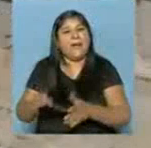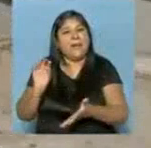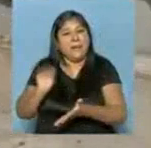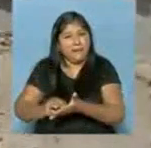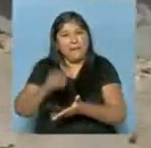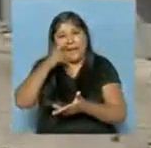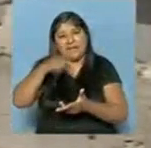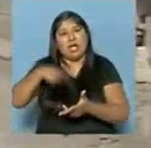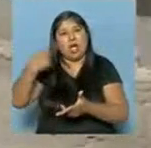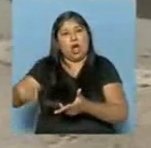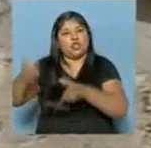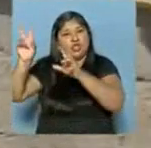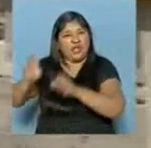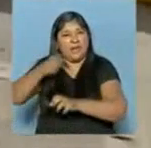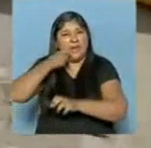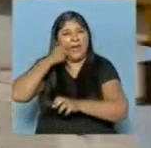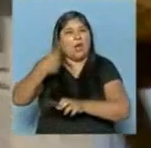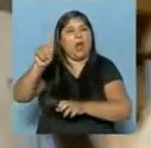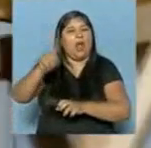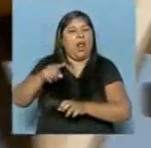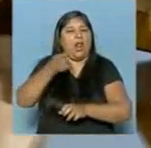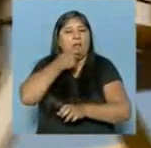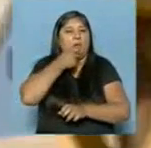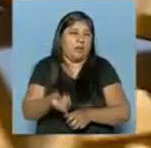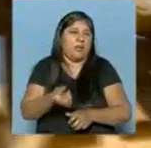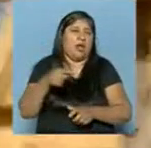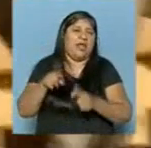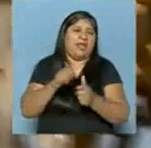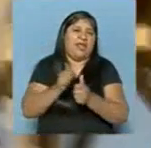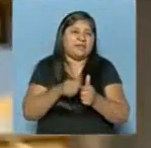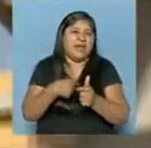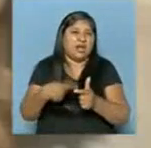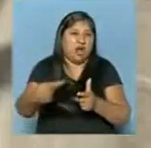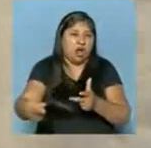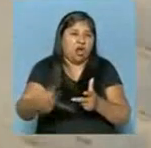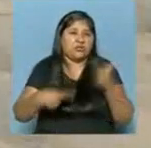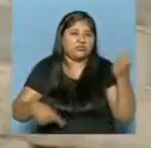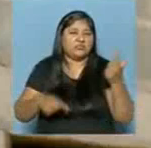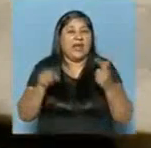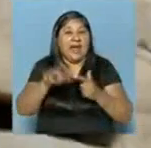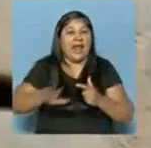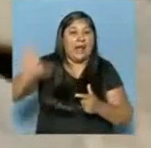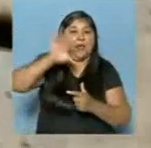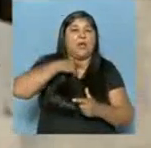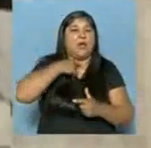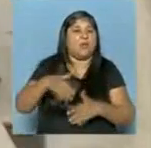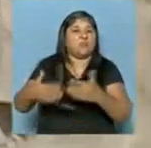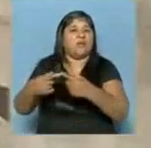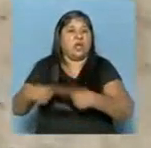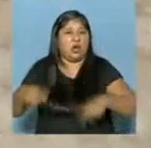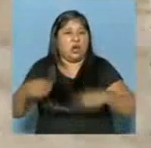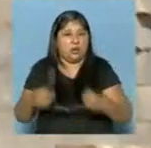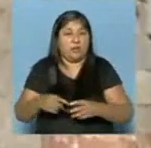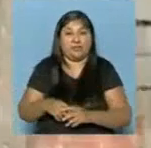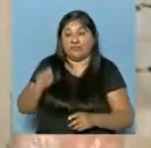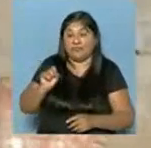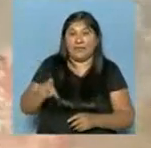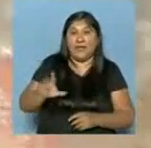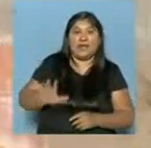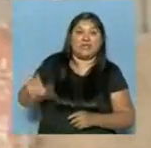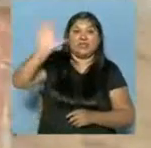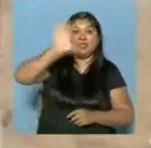que forman parte de los inconvenientes que tenemos para los desarrollos industriales en nuestra región. Esto tiene que ver con los problemas que tenemos en la